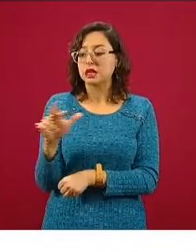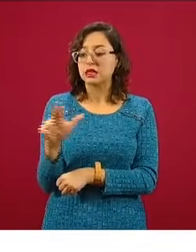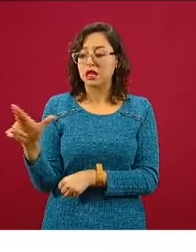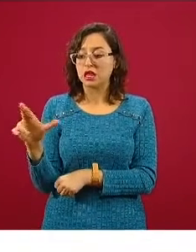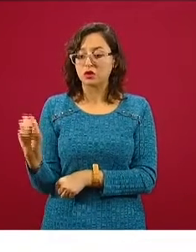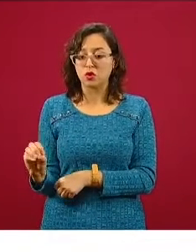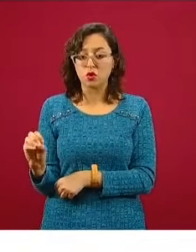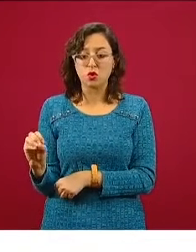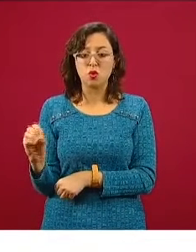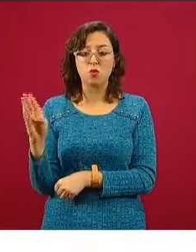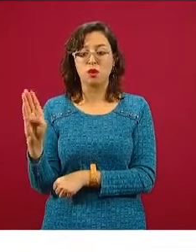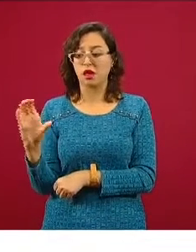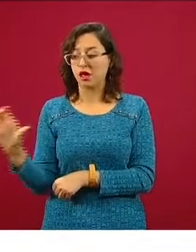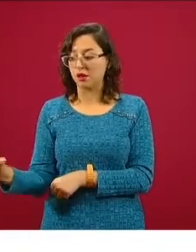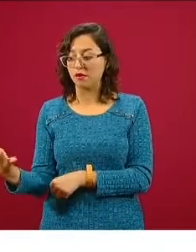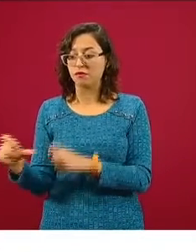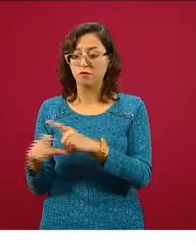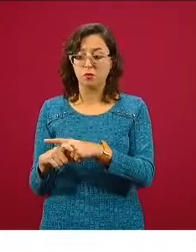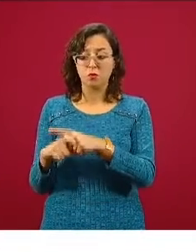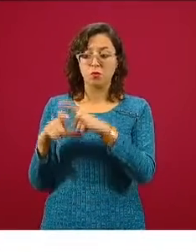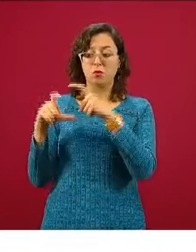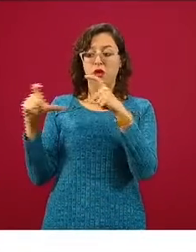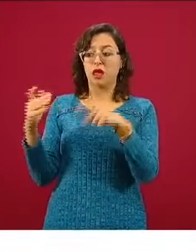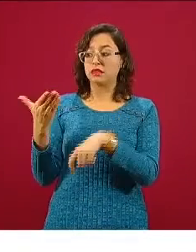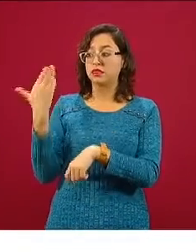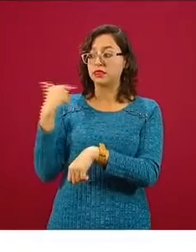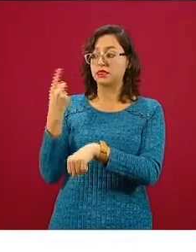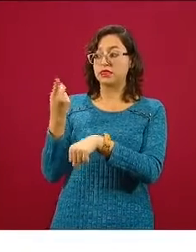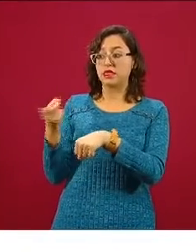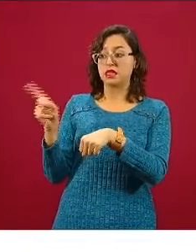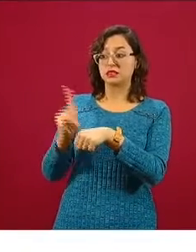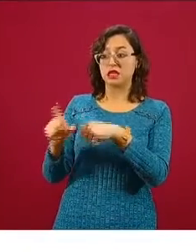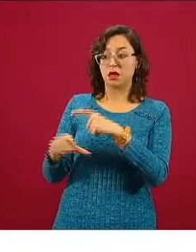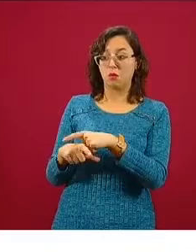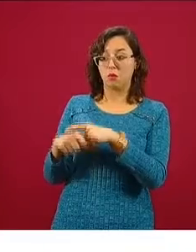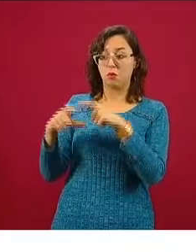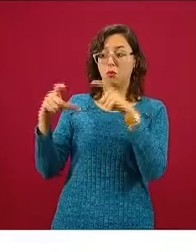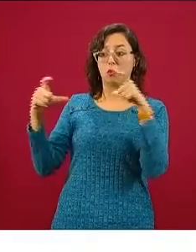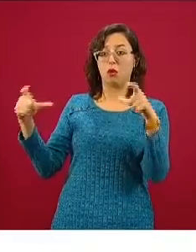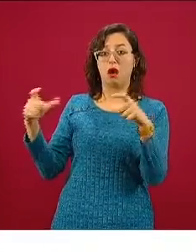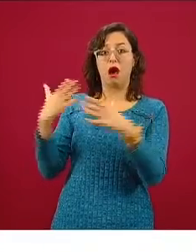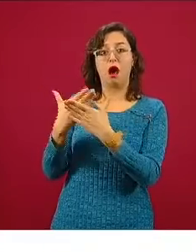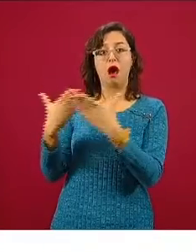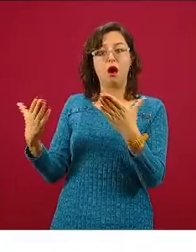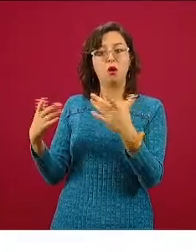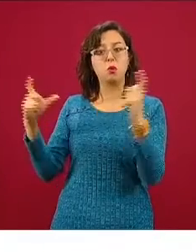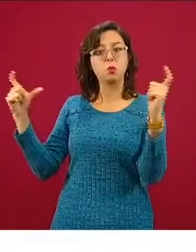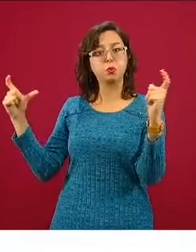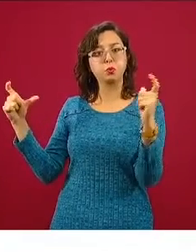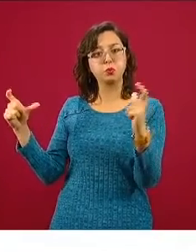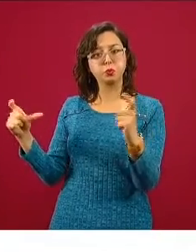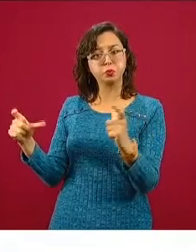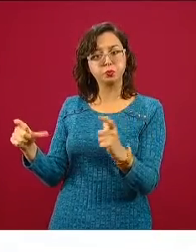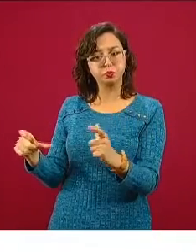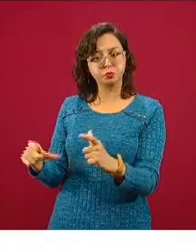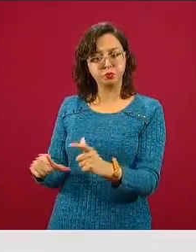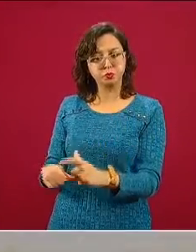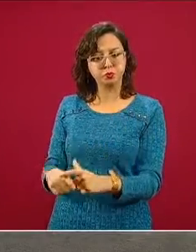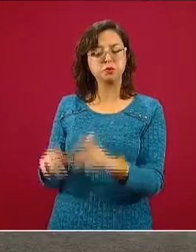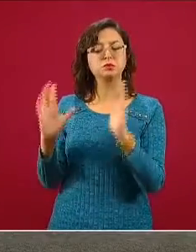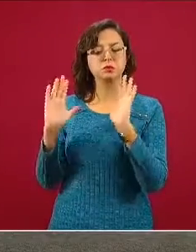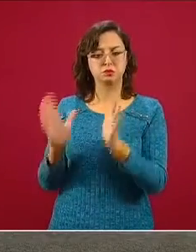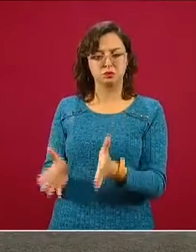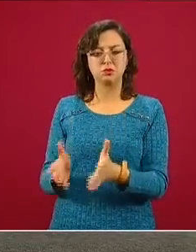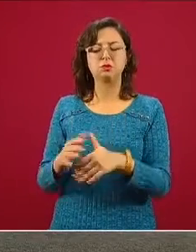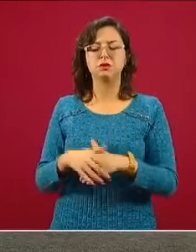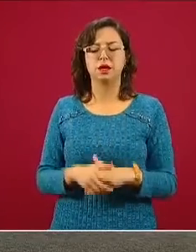hace algunos días, concretamente hace 10 días, ahora ya están siendo desplazados en intensidad de transmisión por